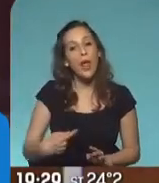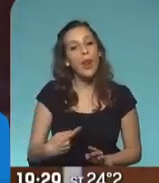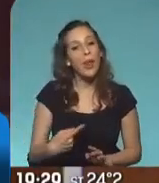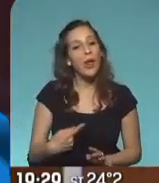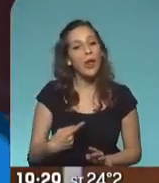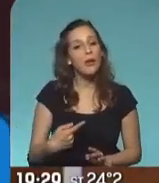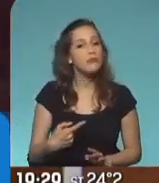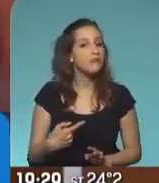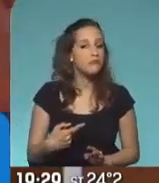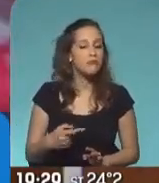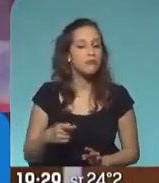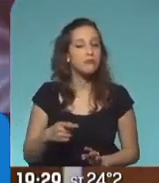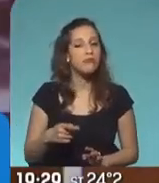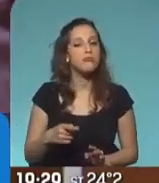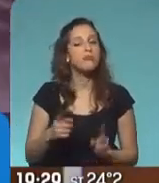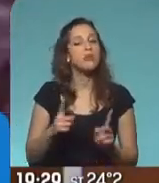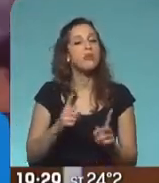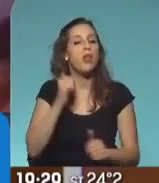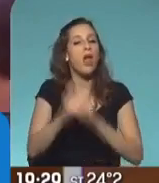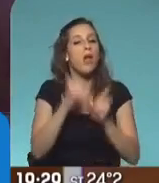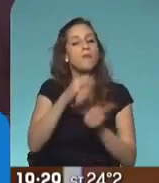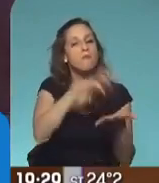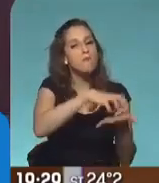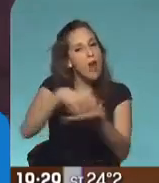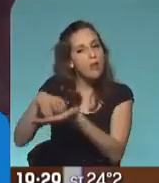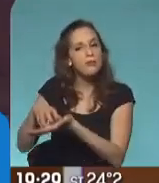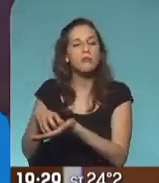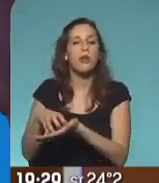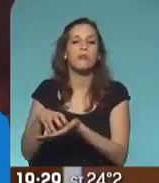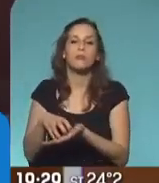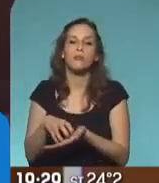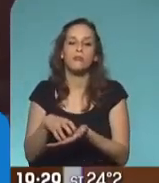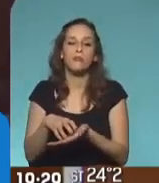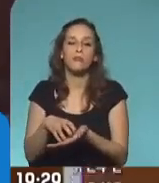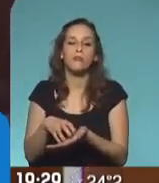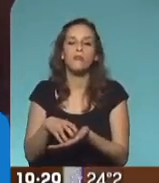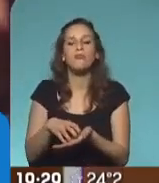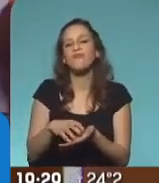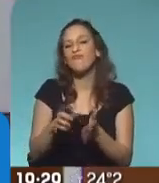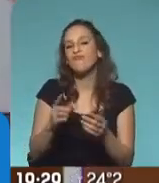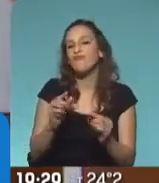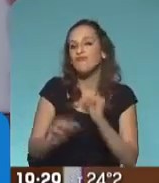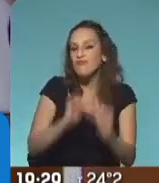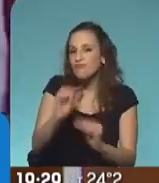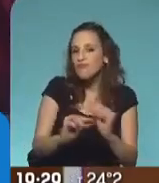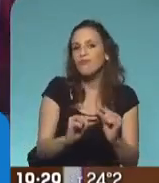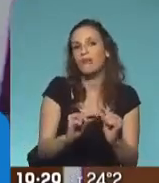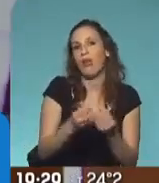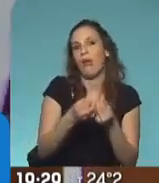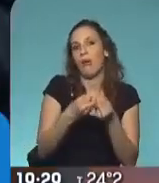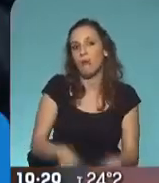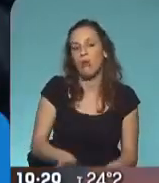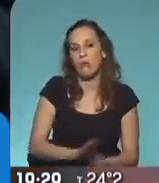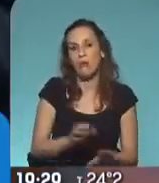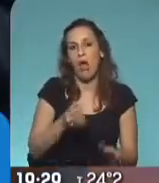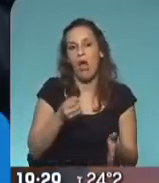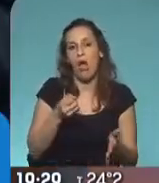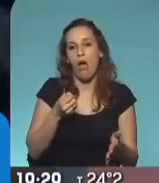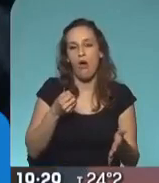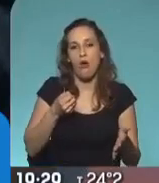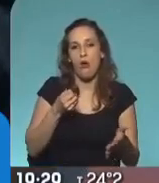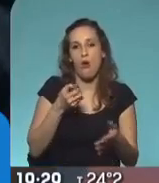ciertos medios y el empresariado en una operación política que comenzó con el golpe de Dilma Rousseff, siguió con la prisión de Lula, lo que impidió que